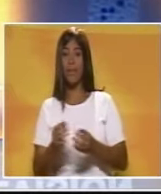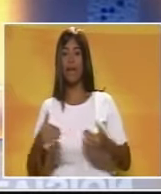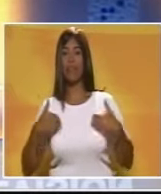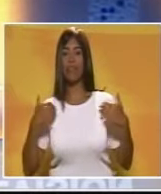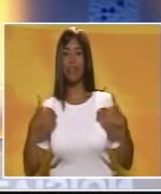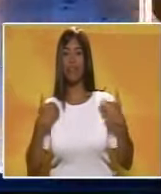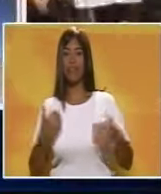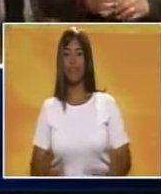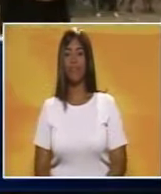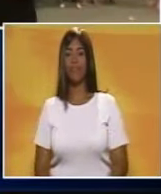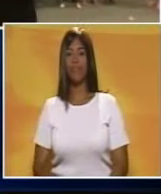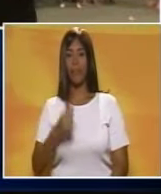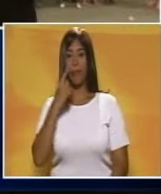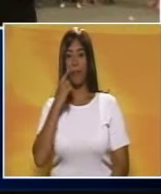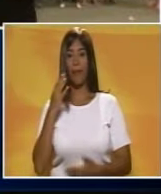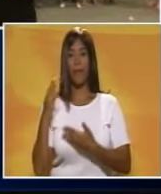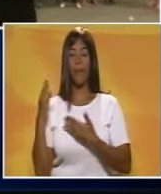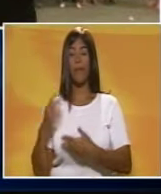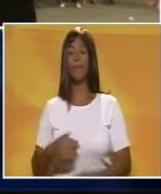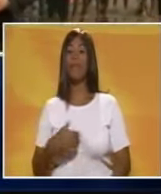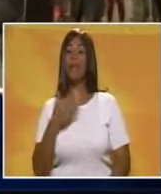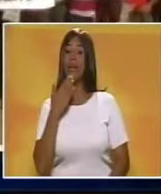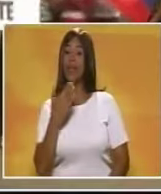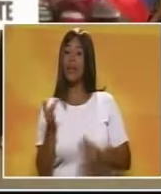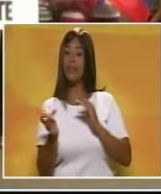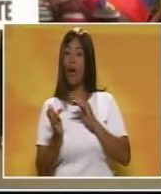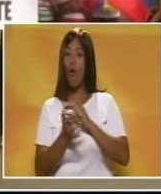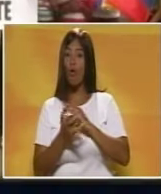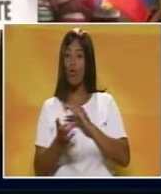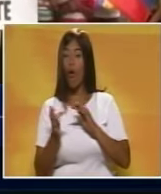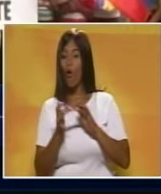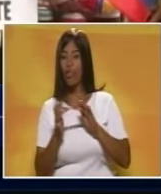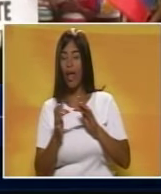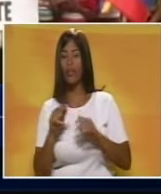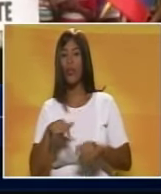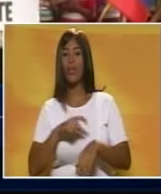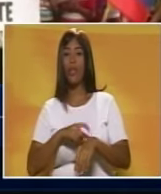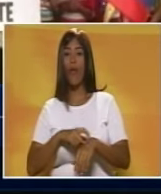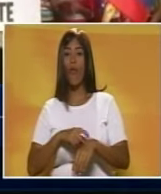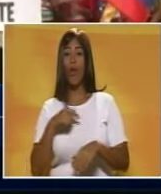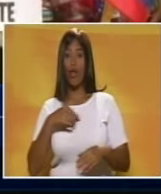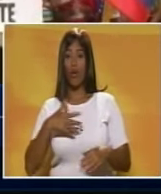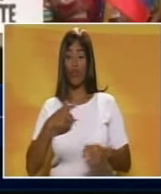reporte. Buenas tardes, gracias por el contacto. A esta hora nosotros nos encontramos